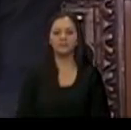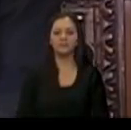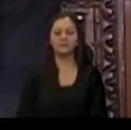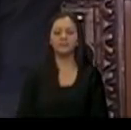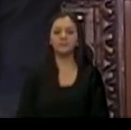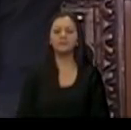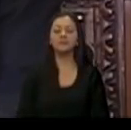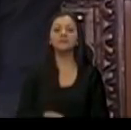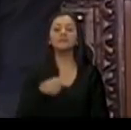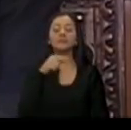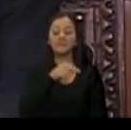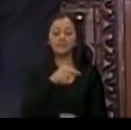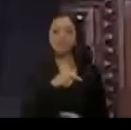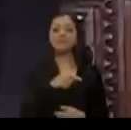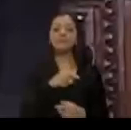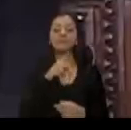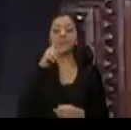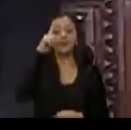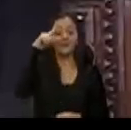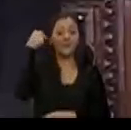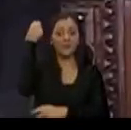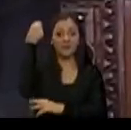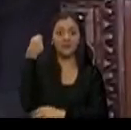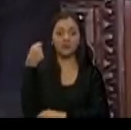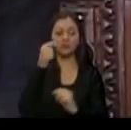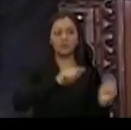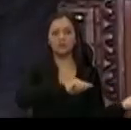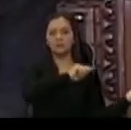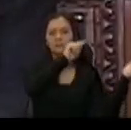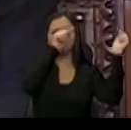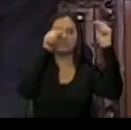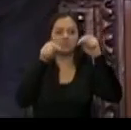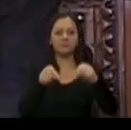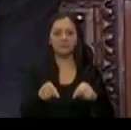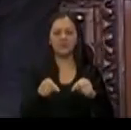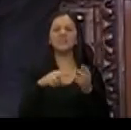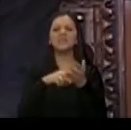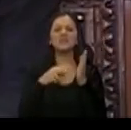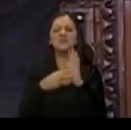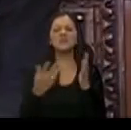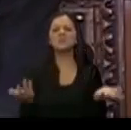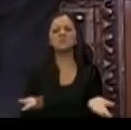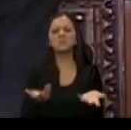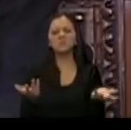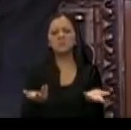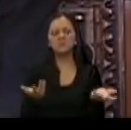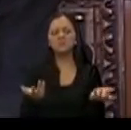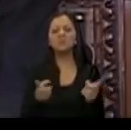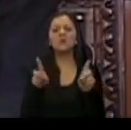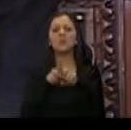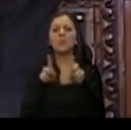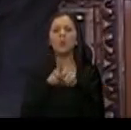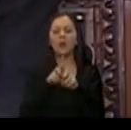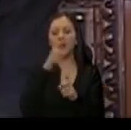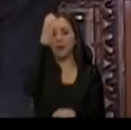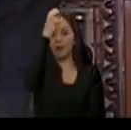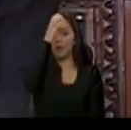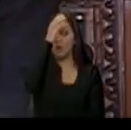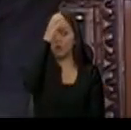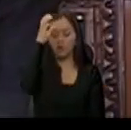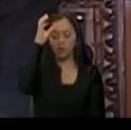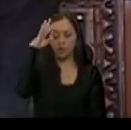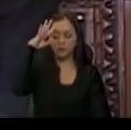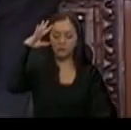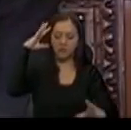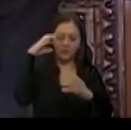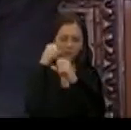La visita pastoral del Santo Padre ayudará a confirmar la fe de los católicos y